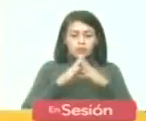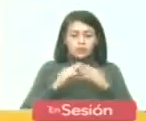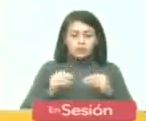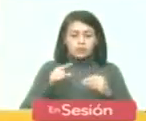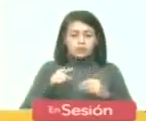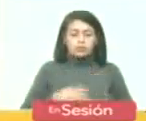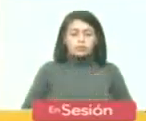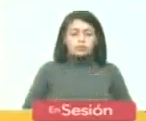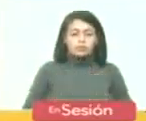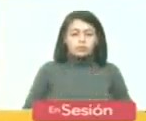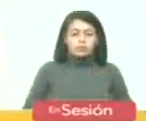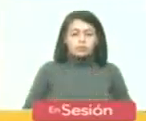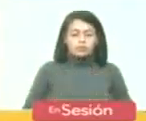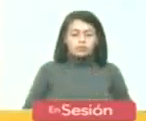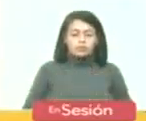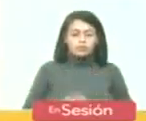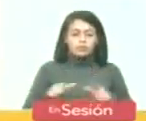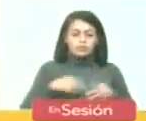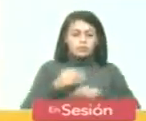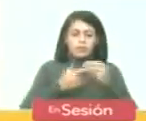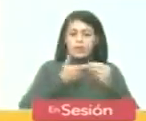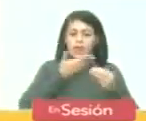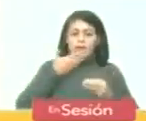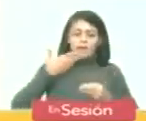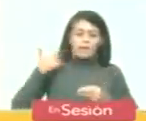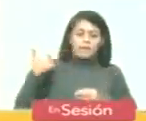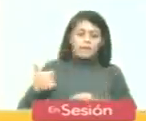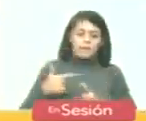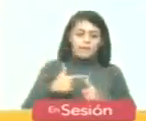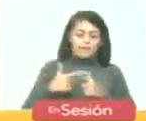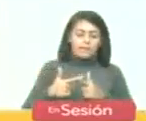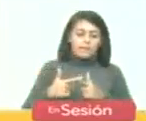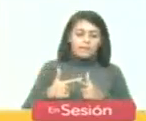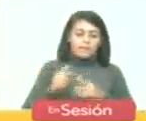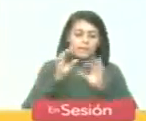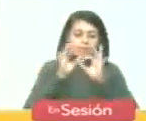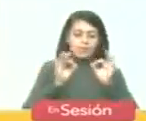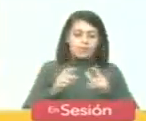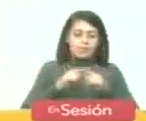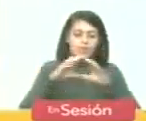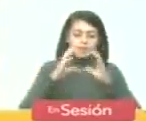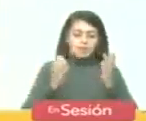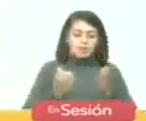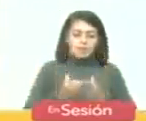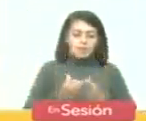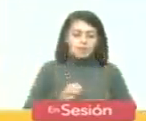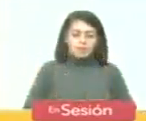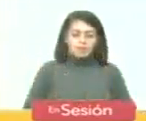absolutamente todo, y están las mejores mujeres más bellas del mundo.